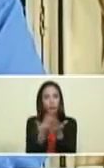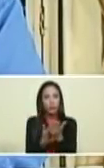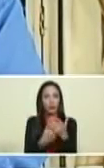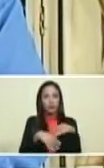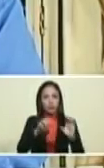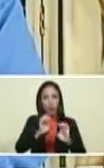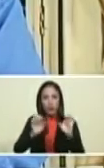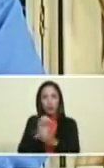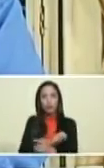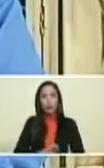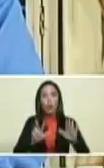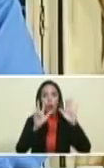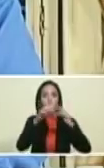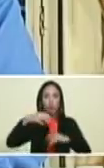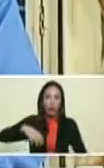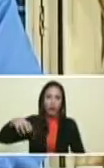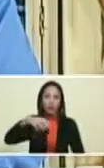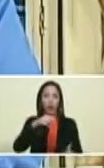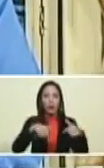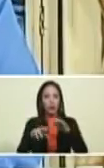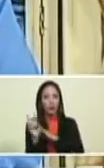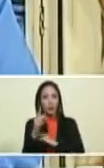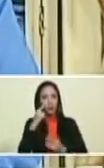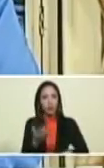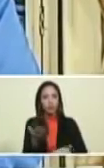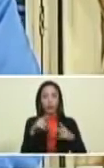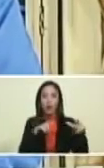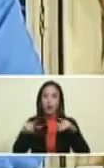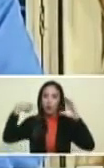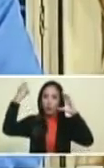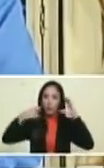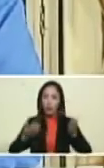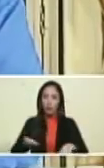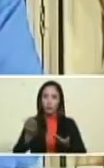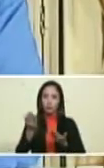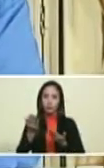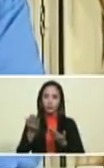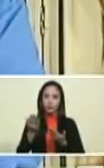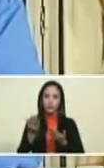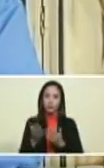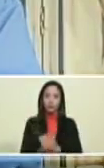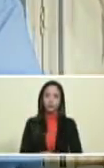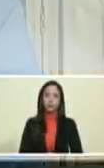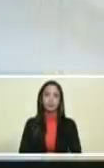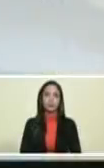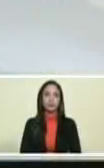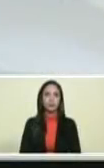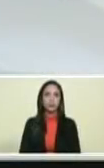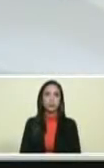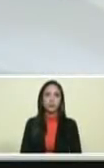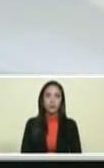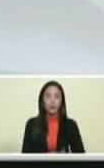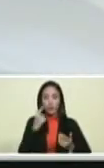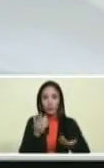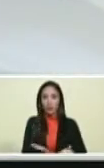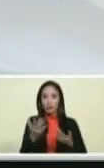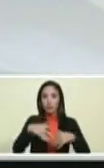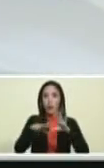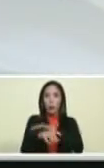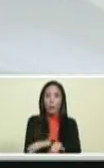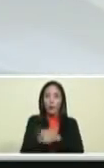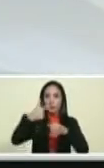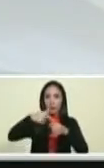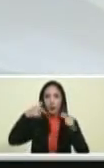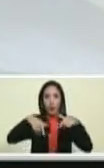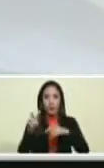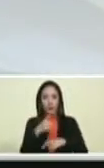en 8 estados de la República. ¿Estamos listos? Adelante, video. Ahora, equipar gasolina en Venezuela